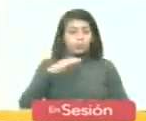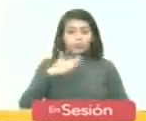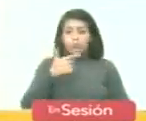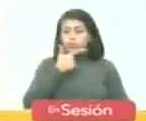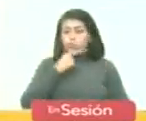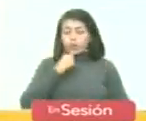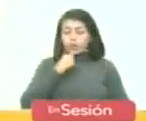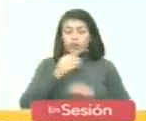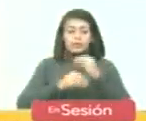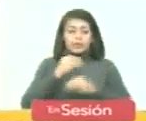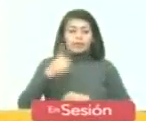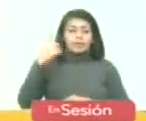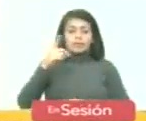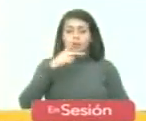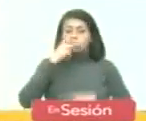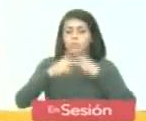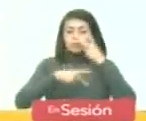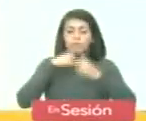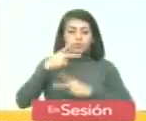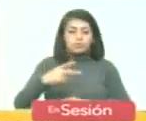para el ejercicio del derecho político.